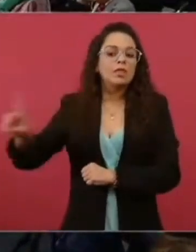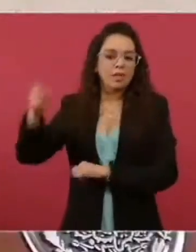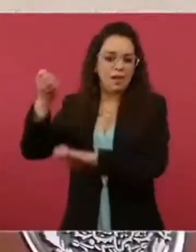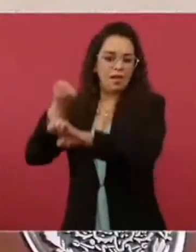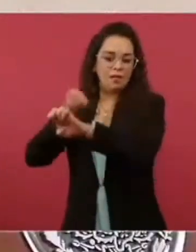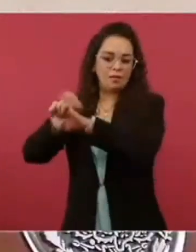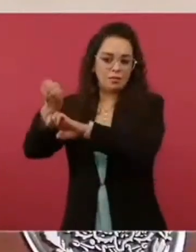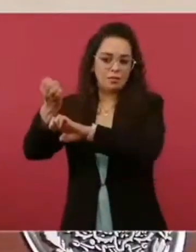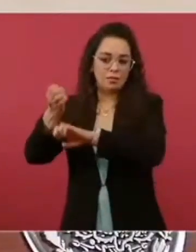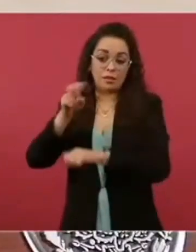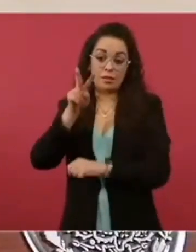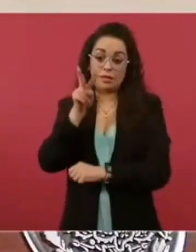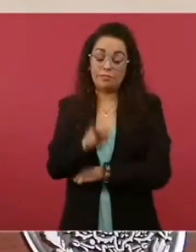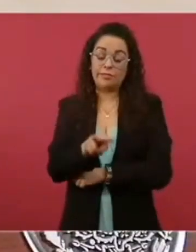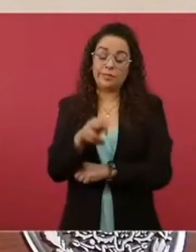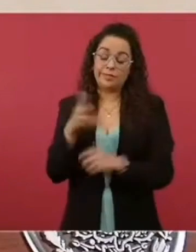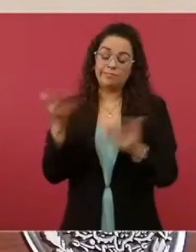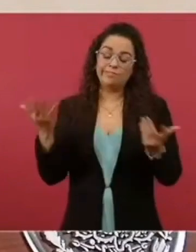muy difíciles